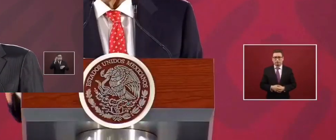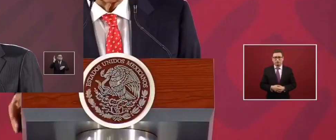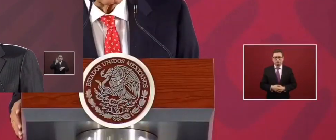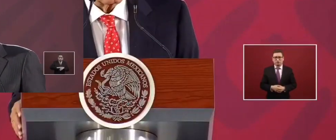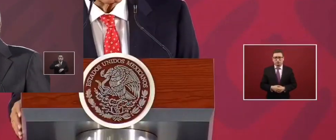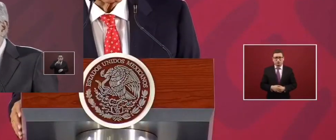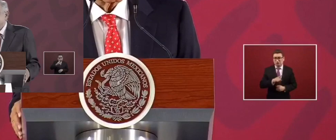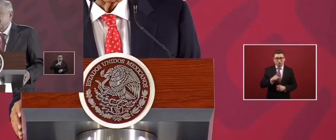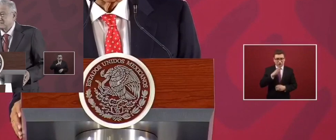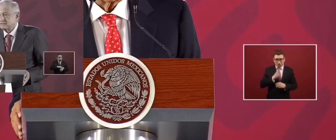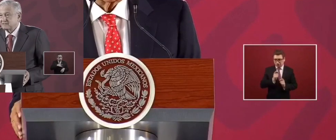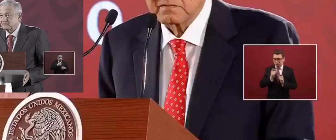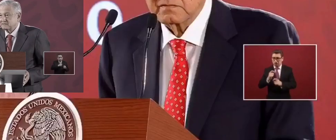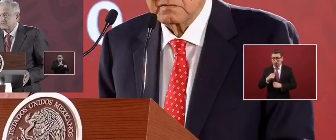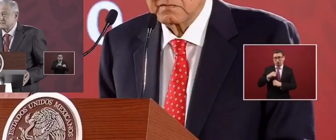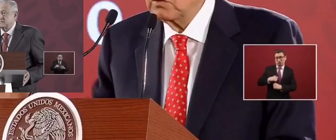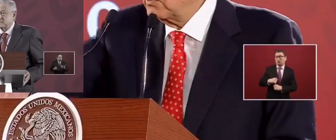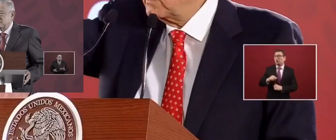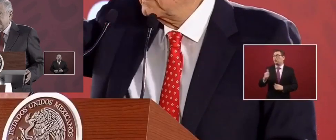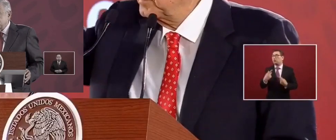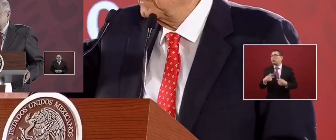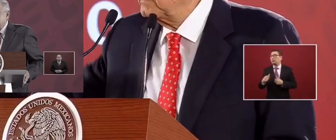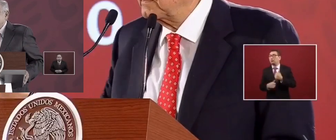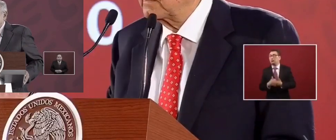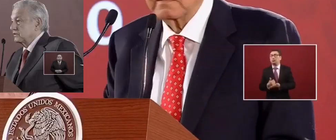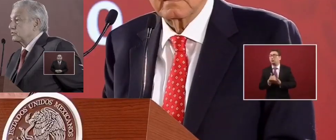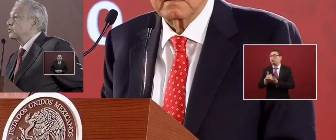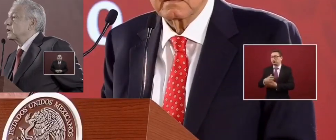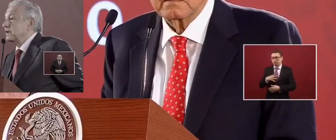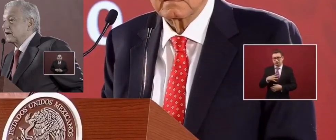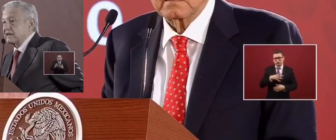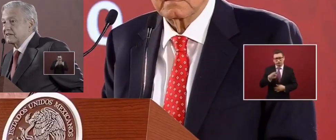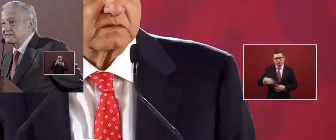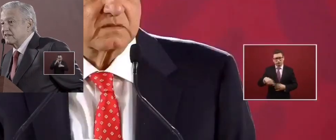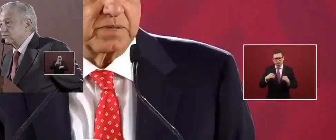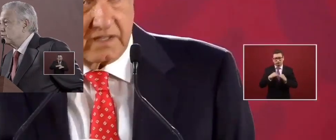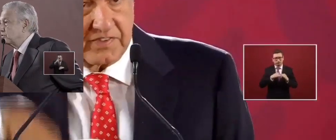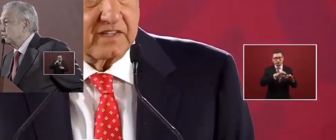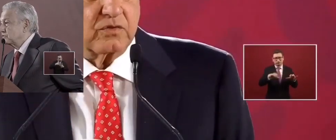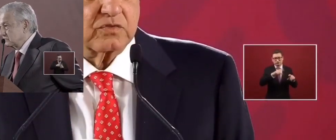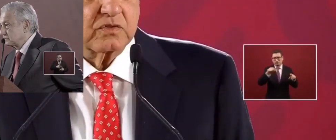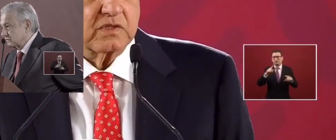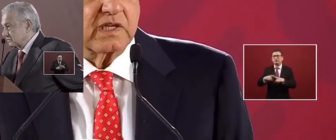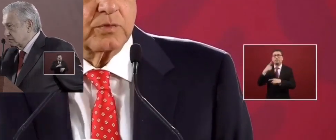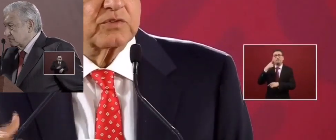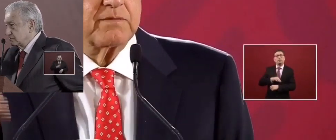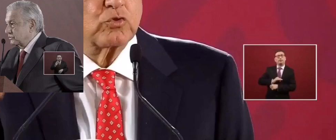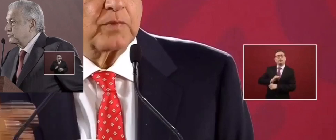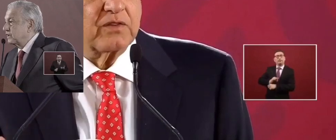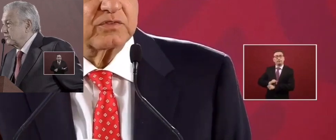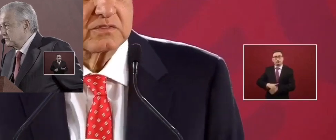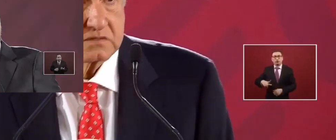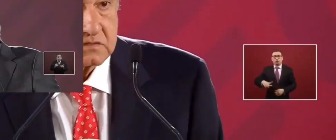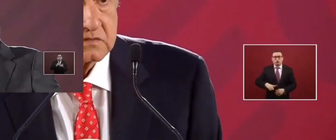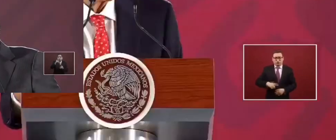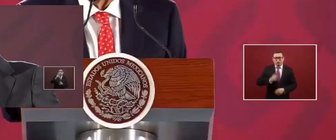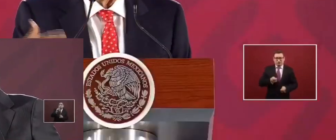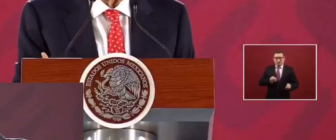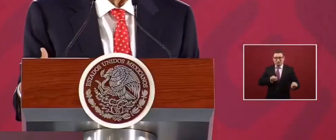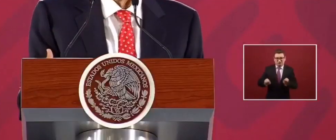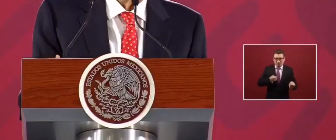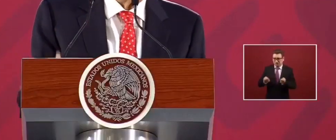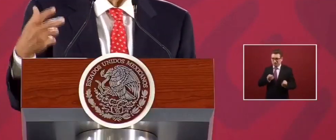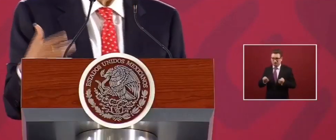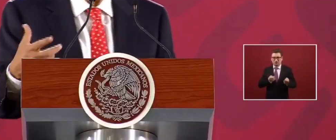más garantías. En todas las dependencias. Estudia para que seas para como defenderlos. El gobierno estaba don fulano, un